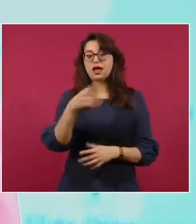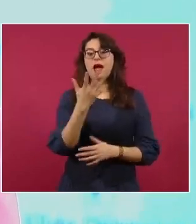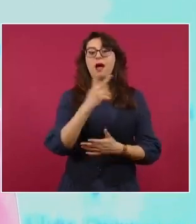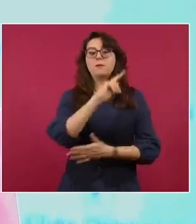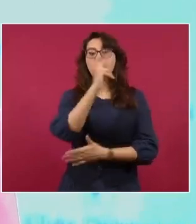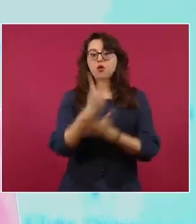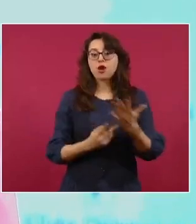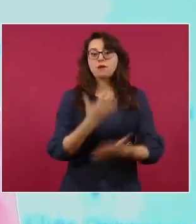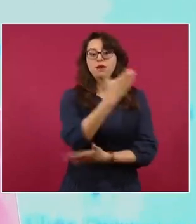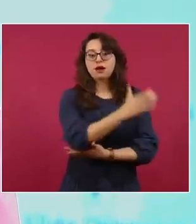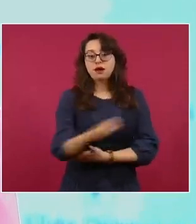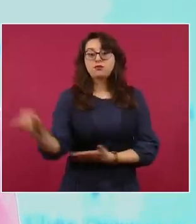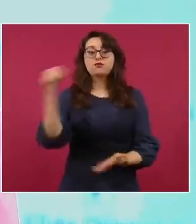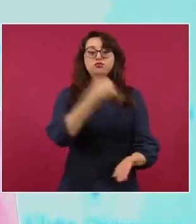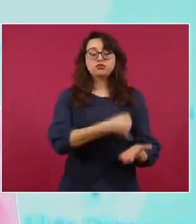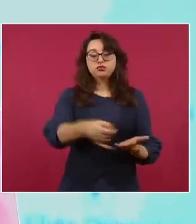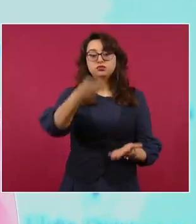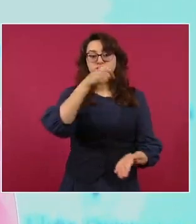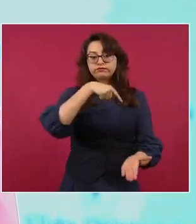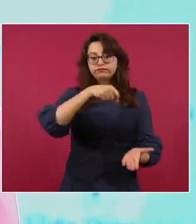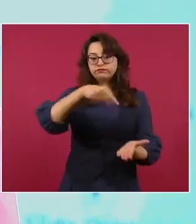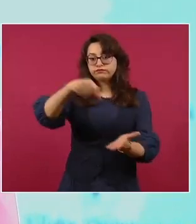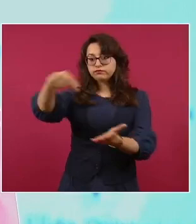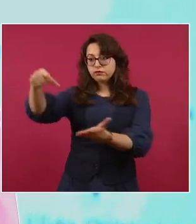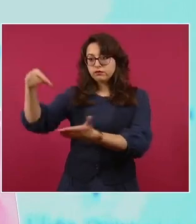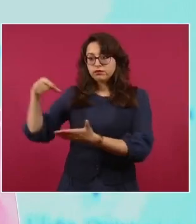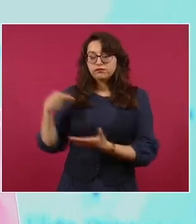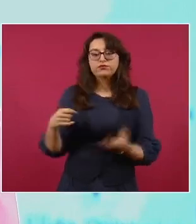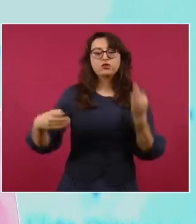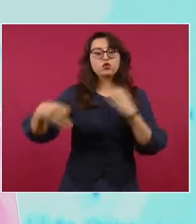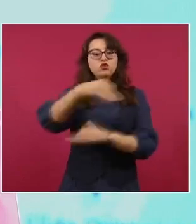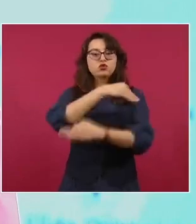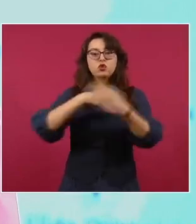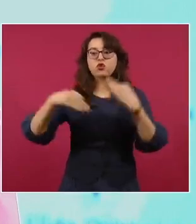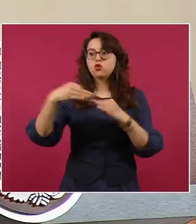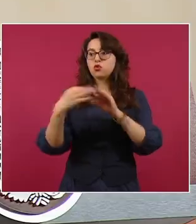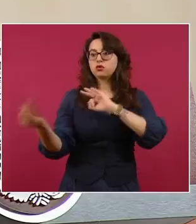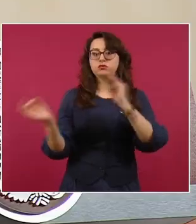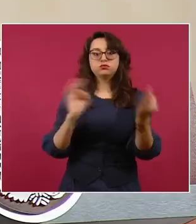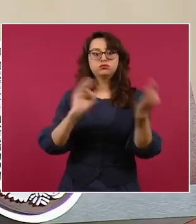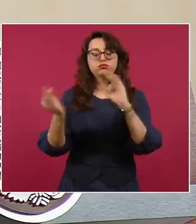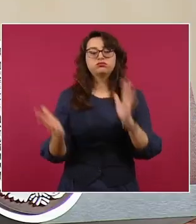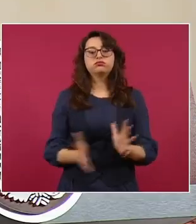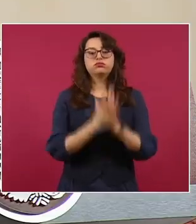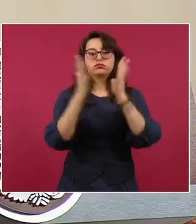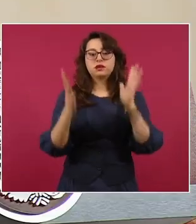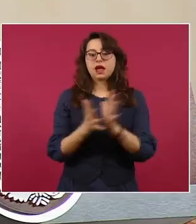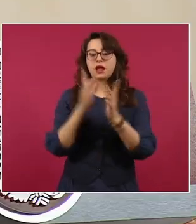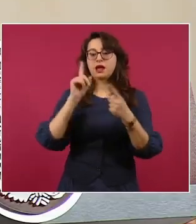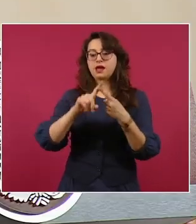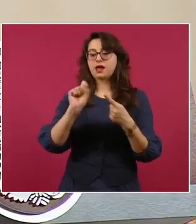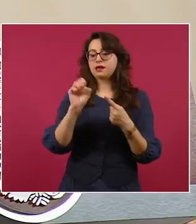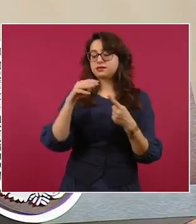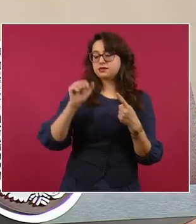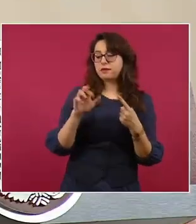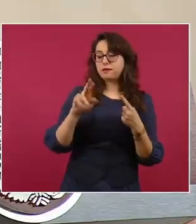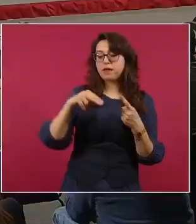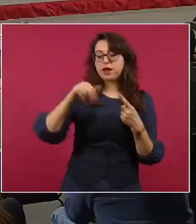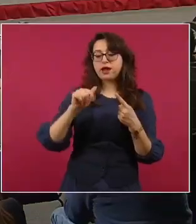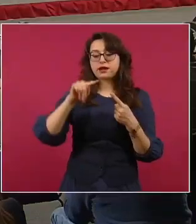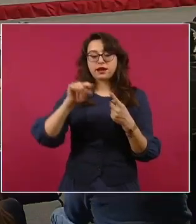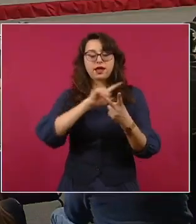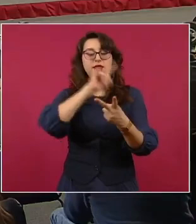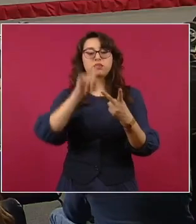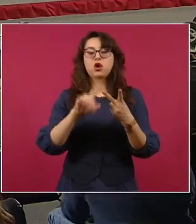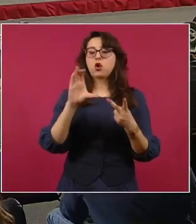estos ejidos participan directamente, y a través de lo que es la Secretaría de Medio Ambiente, con dos sectorizados como la CONAFOR,